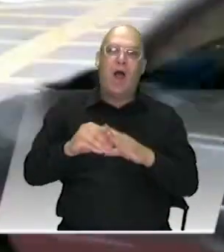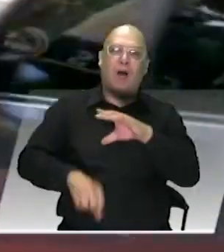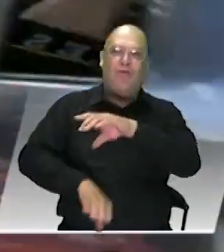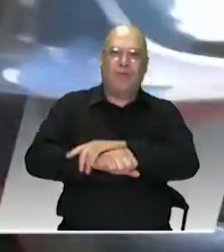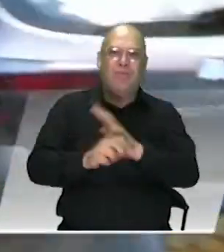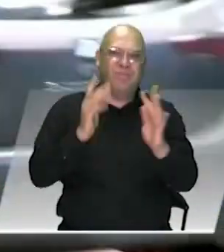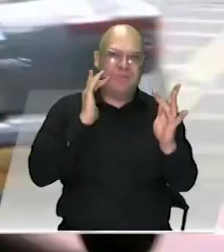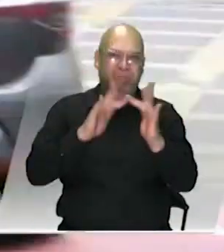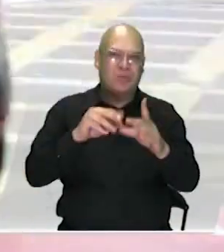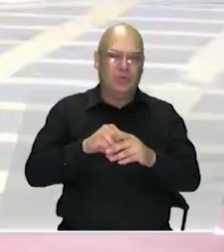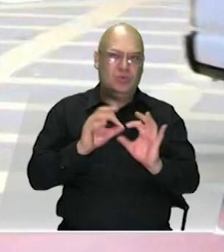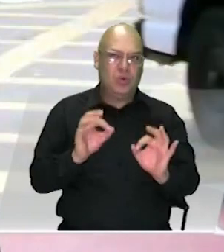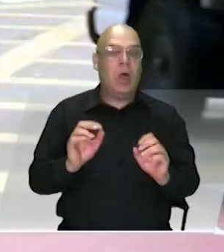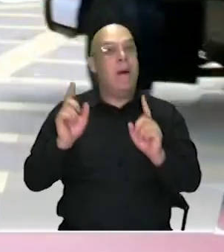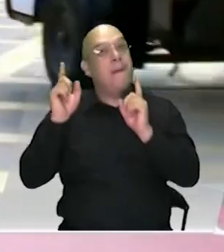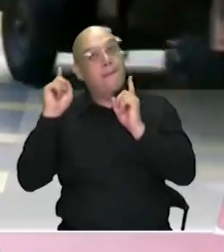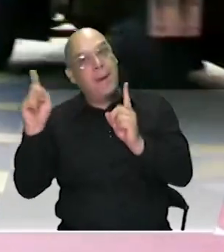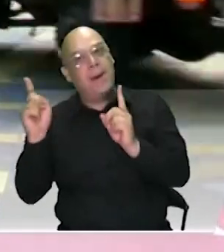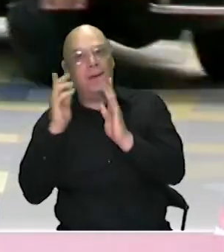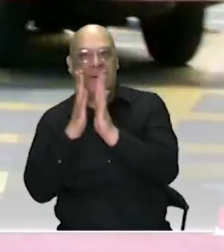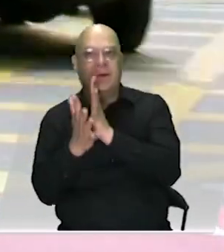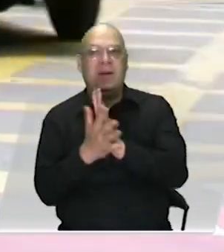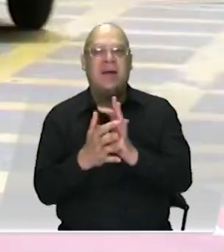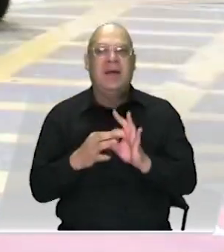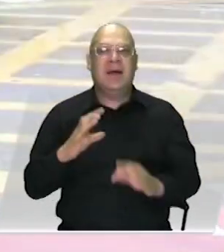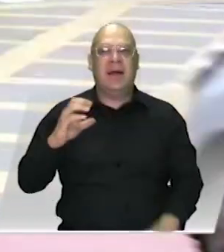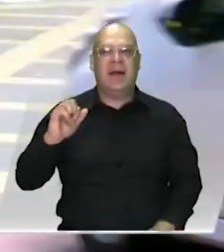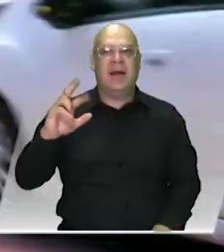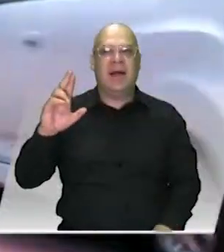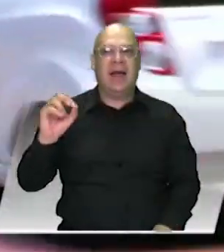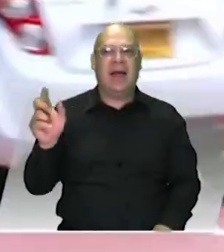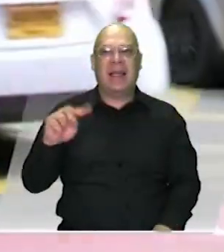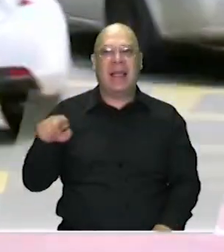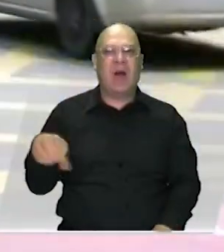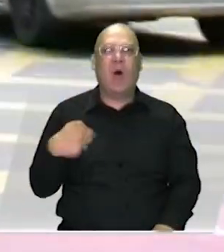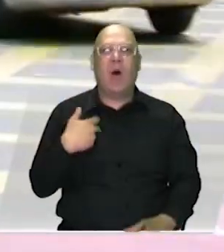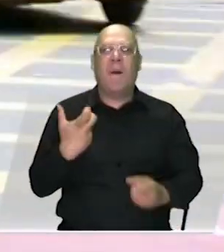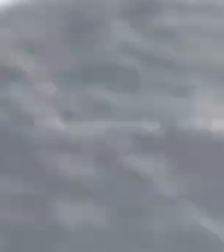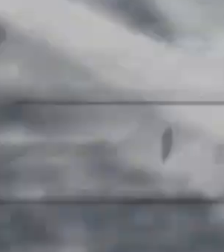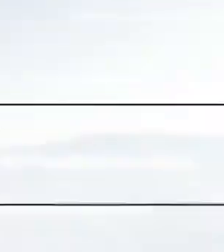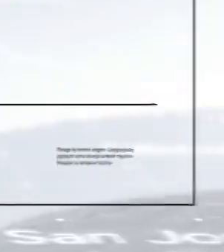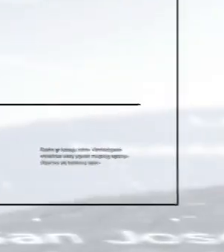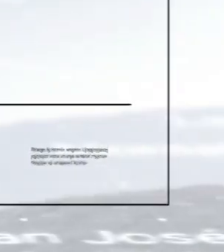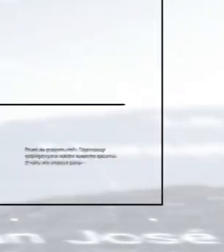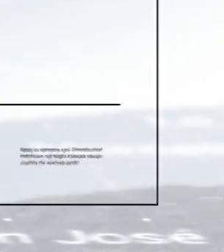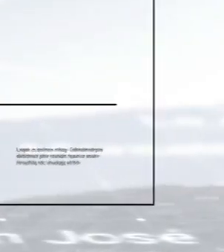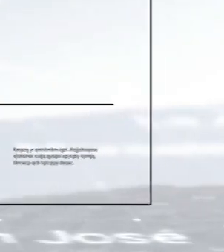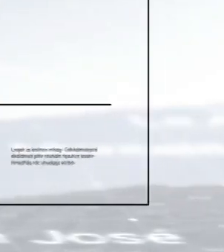dice este ente, especialmente su director, Carlos Camargo, que no se ha puesto en marcha.